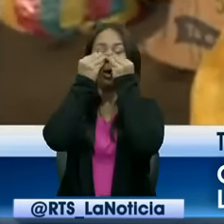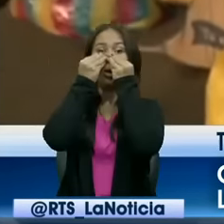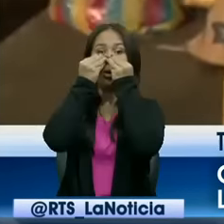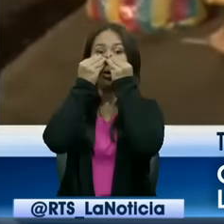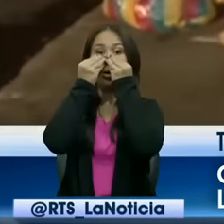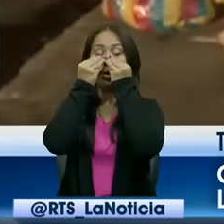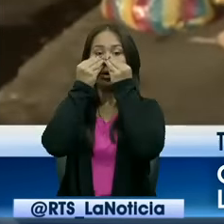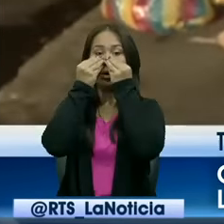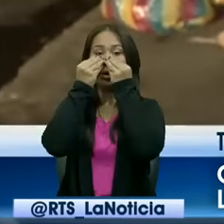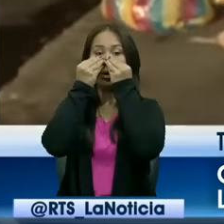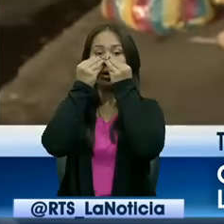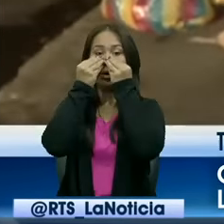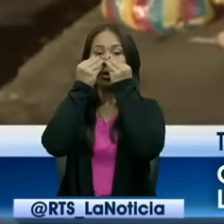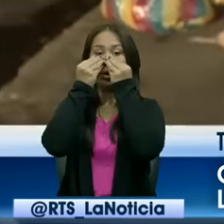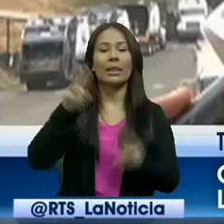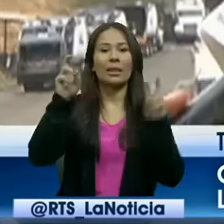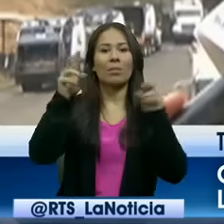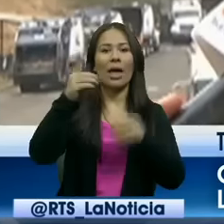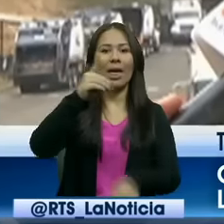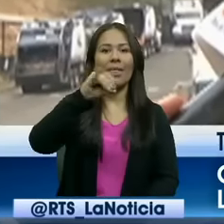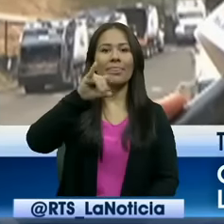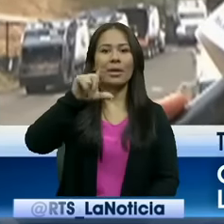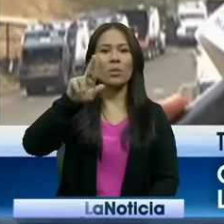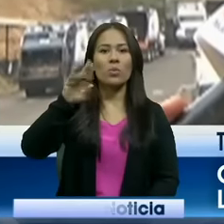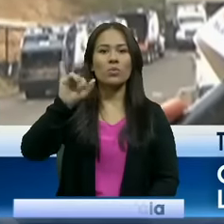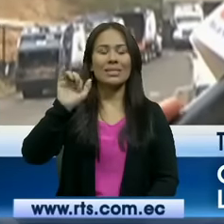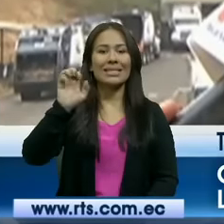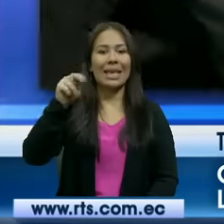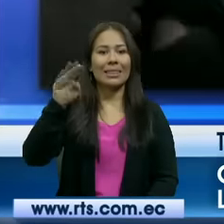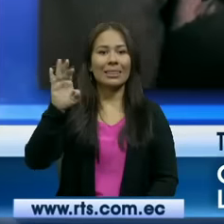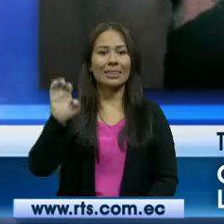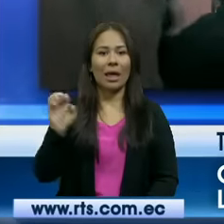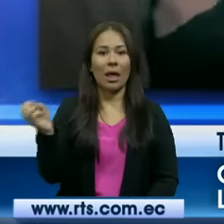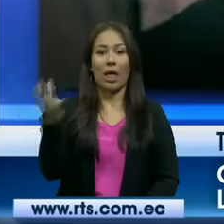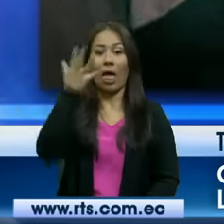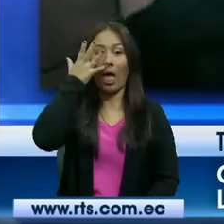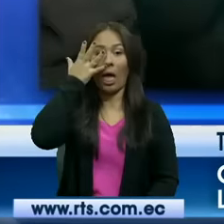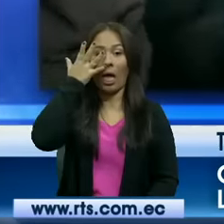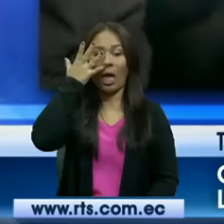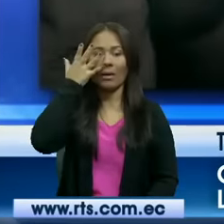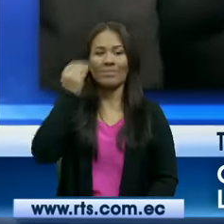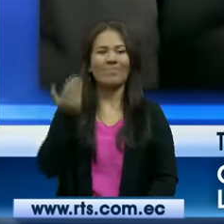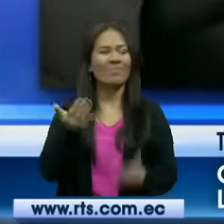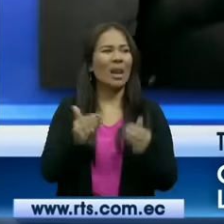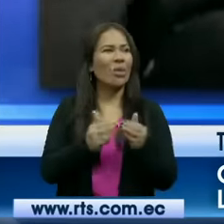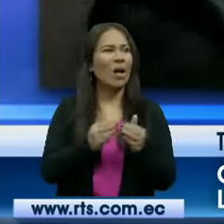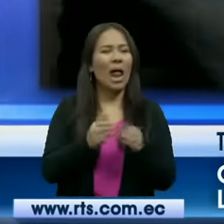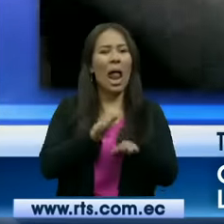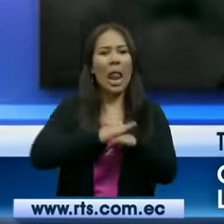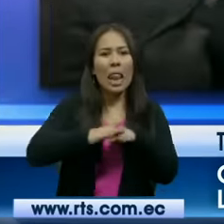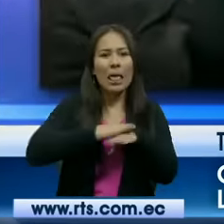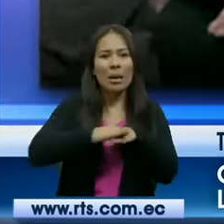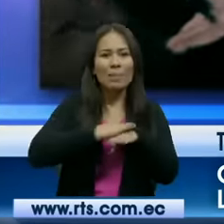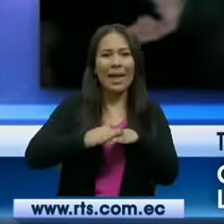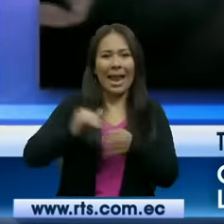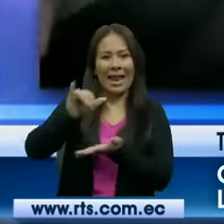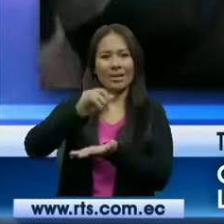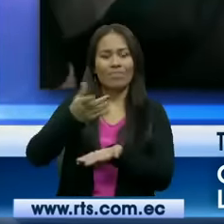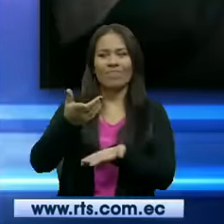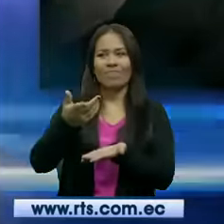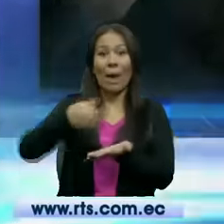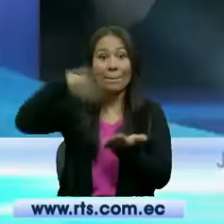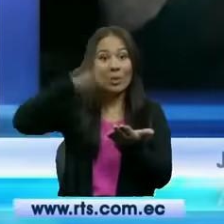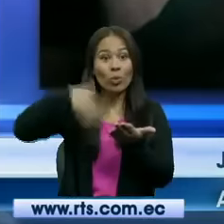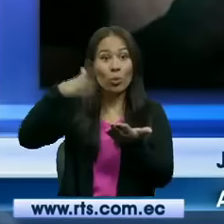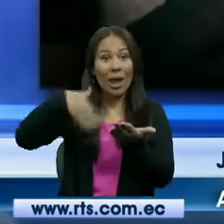líquido que era diluyente. Me cayó en lo que era la parte de la vista y el lado derecho del cuerpo. Estaba en una funda, en el momento que se presiona,